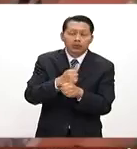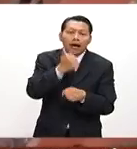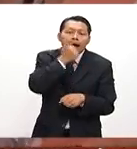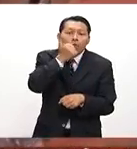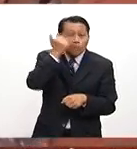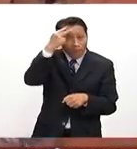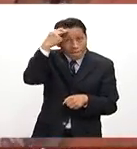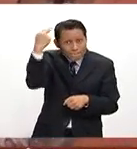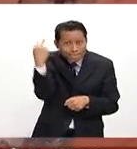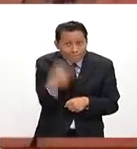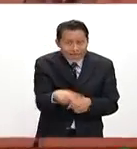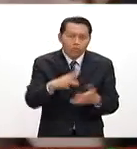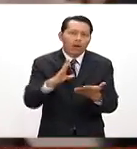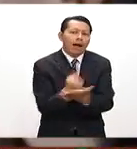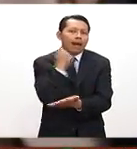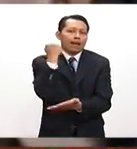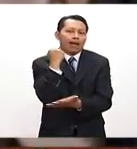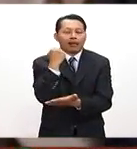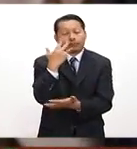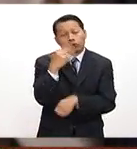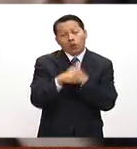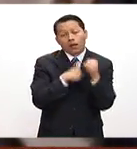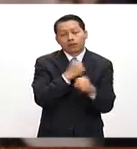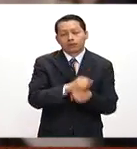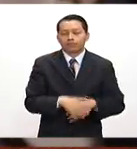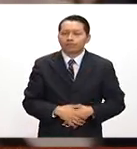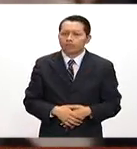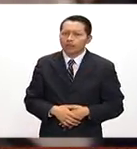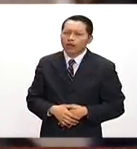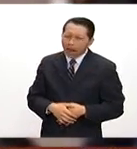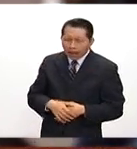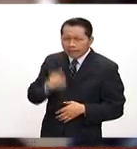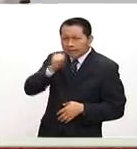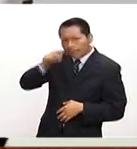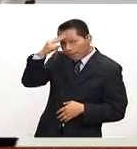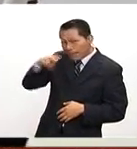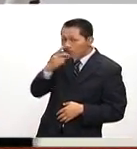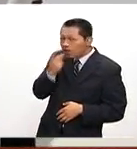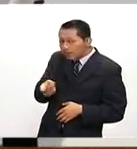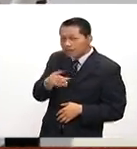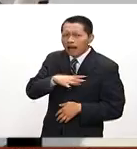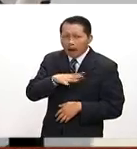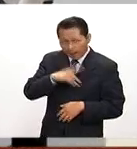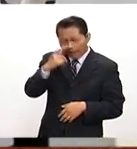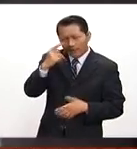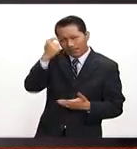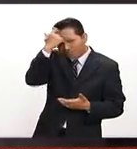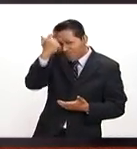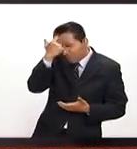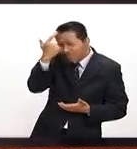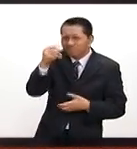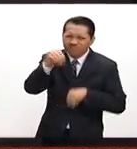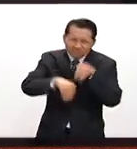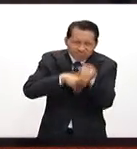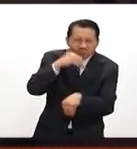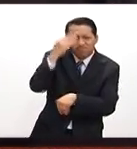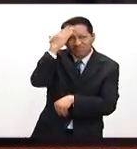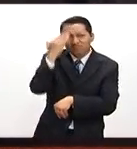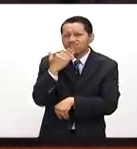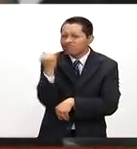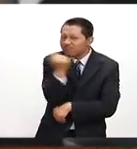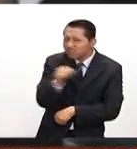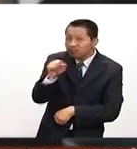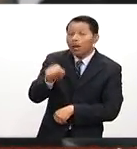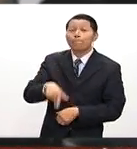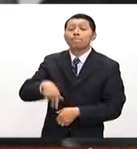en una competencia a nivel mundial. Mucho se habla de que en México existe la creatividad, el talento, pero muchas veces